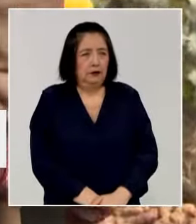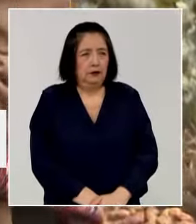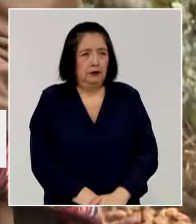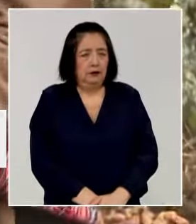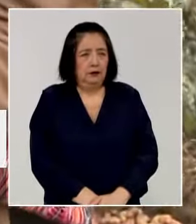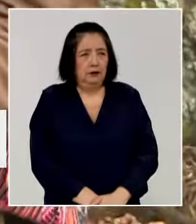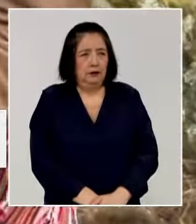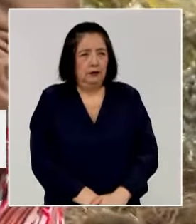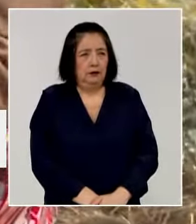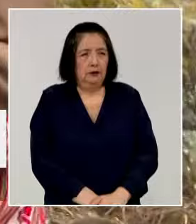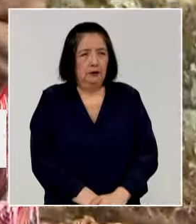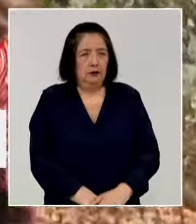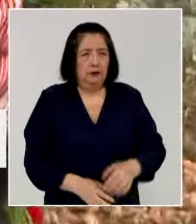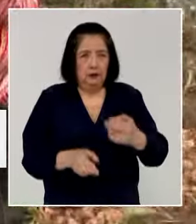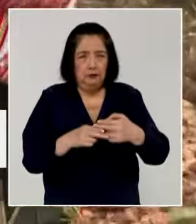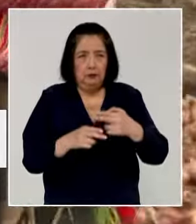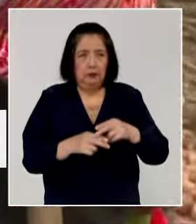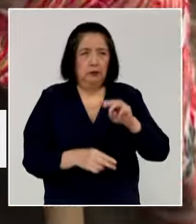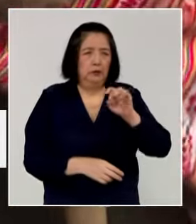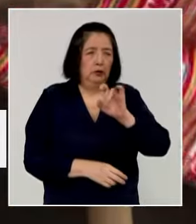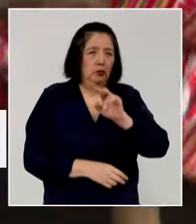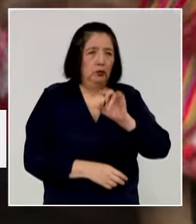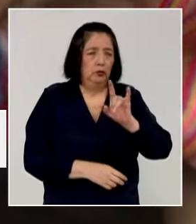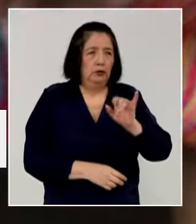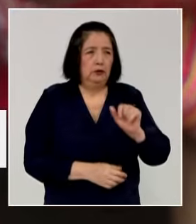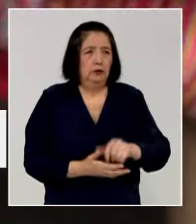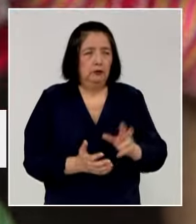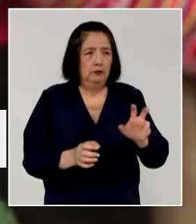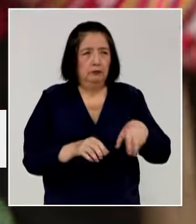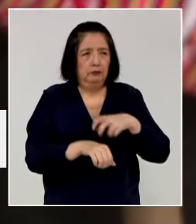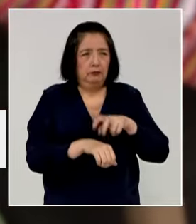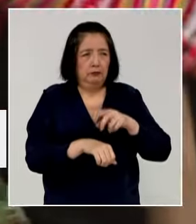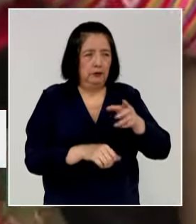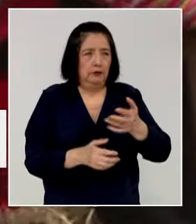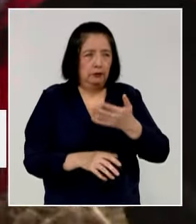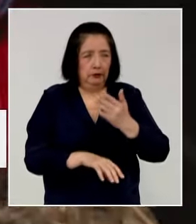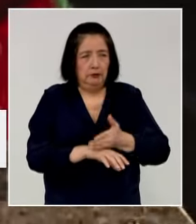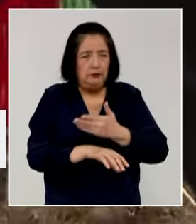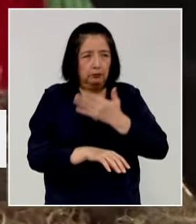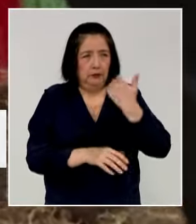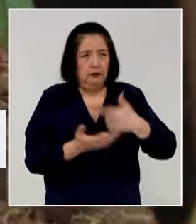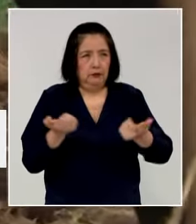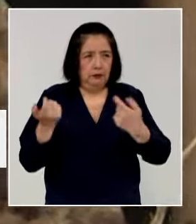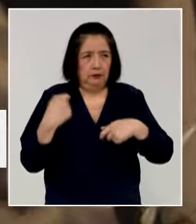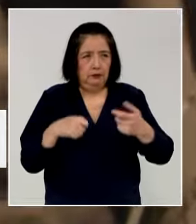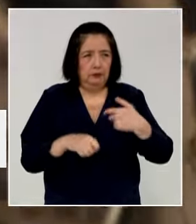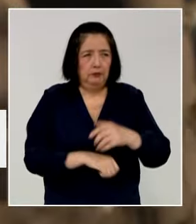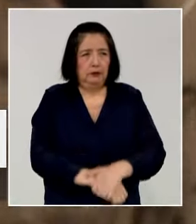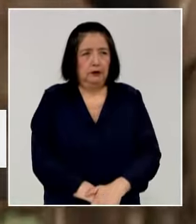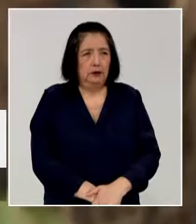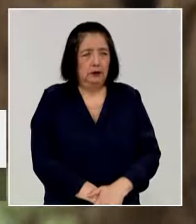este son moruairo, son los papas ya mejores, ¿no? Para venta.